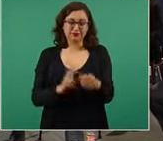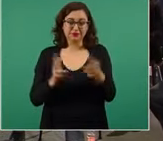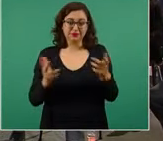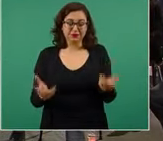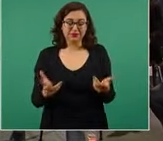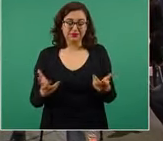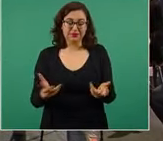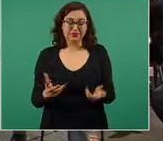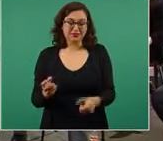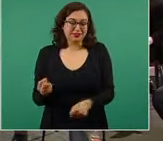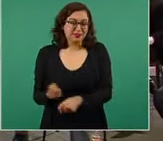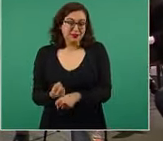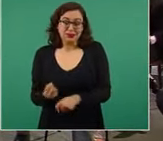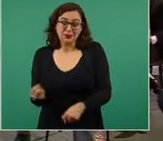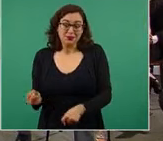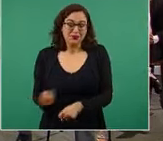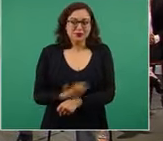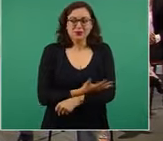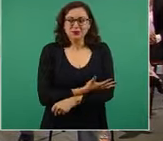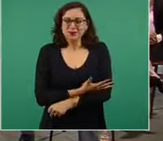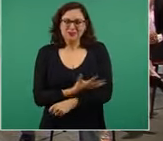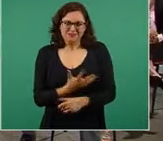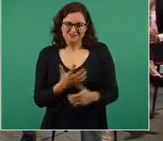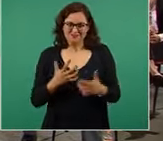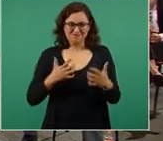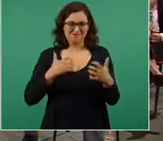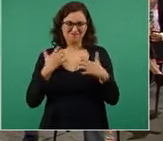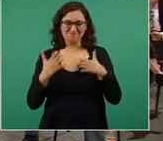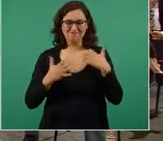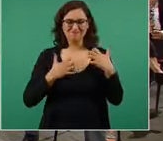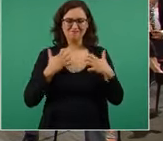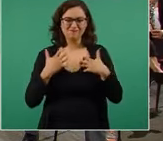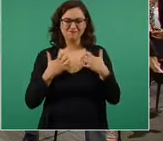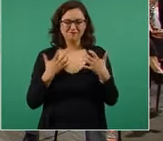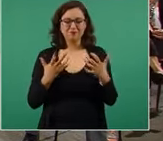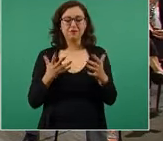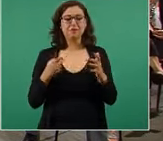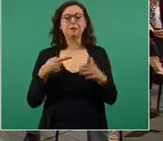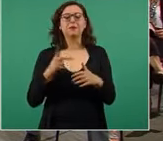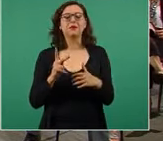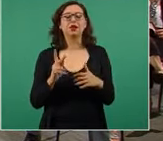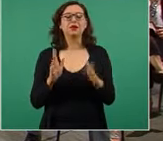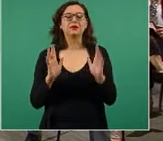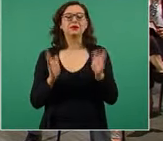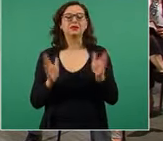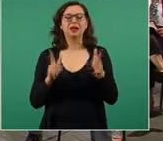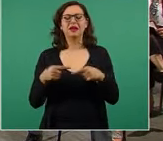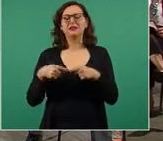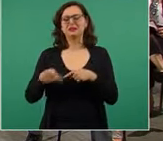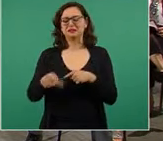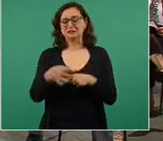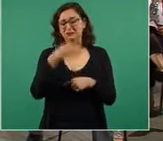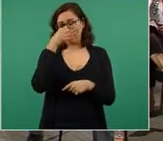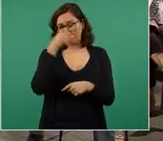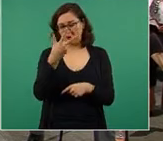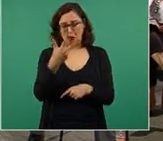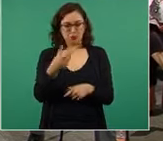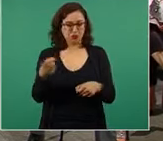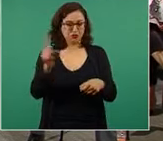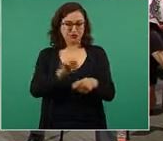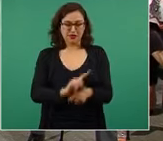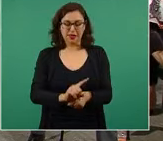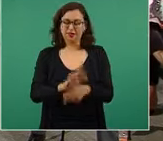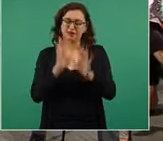las pasiones. Pero ya va a pasar esto, faltan creo que 8 o 10 días y ya.